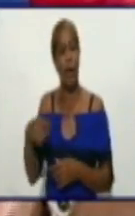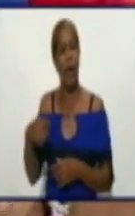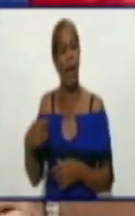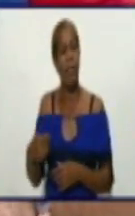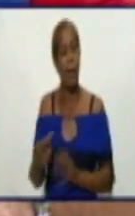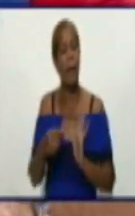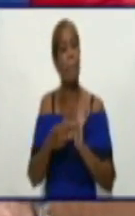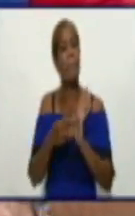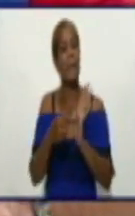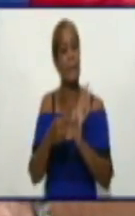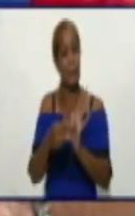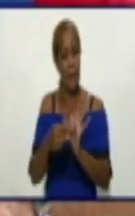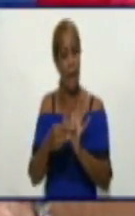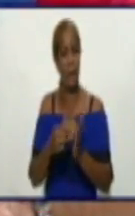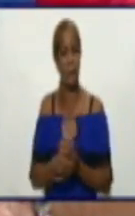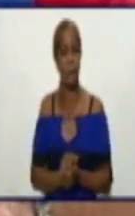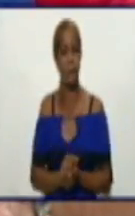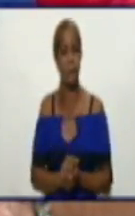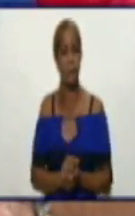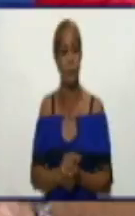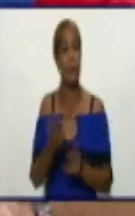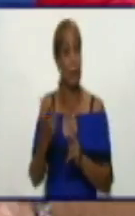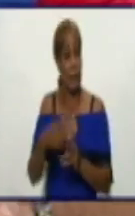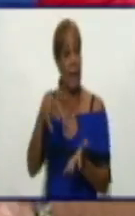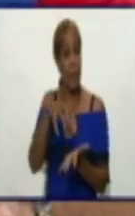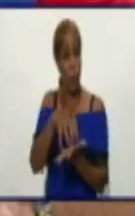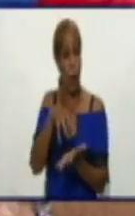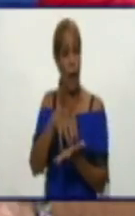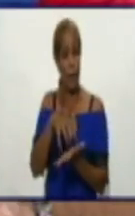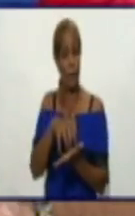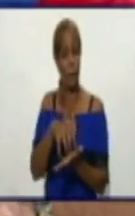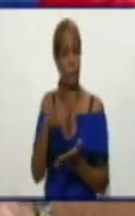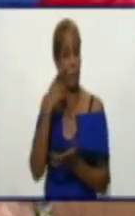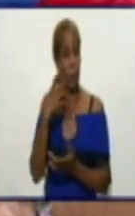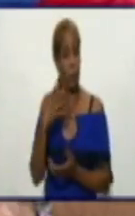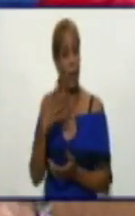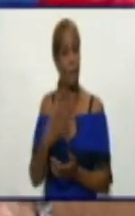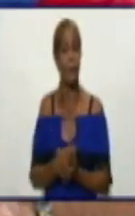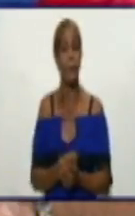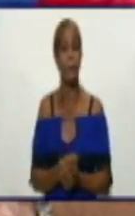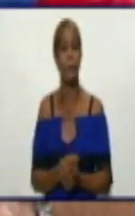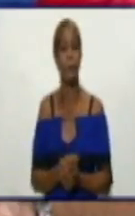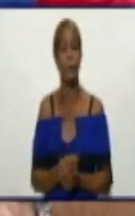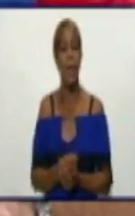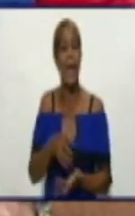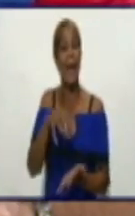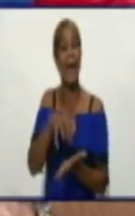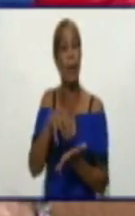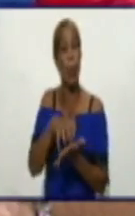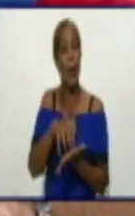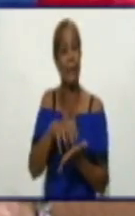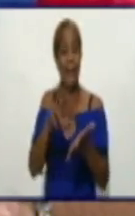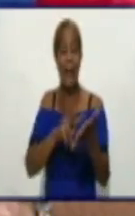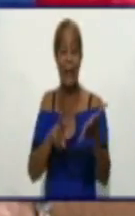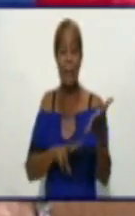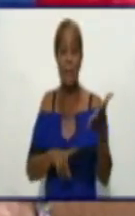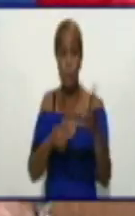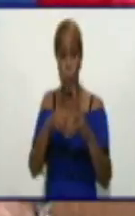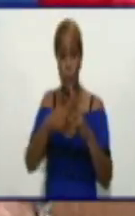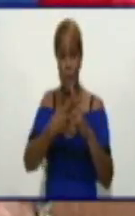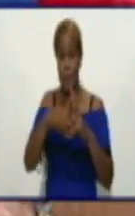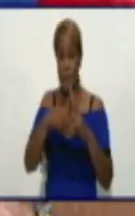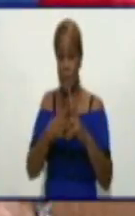en esta revisión técnica? Que el lugar, le decía Junel, le explicaba ahorita al principio, el lugar de esta revisión técnica va a estar